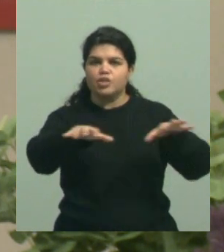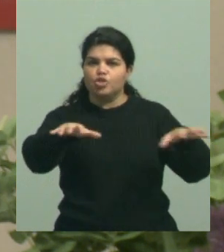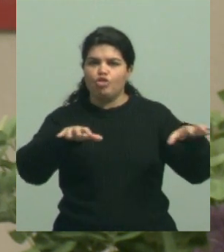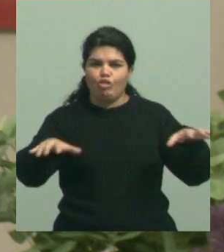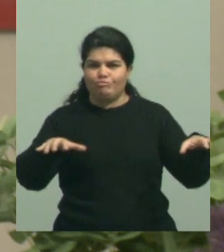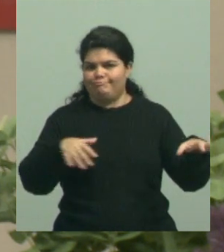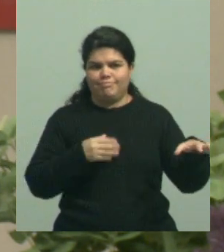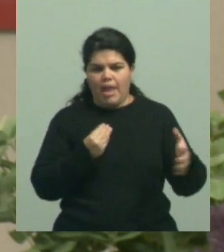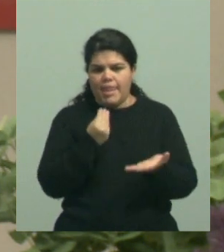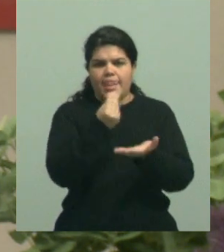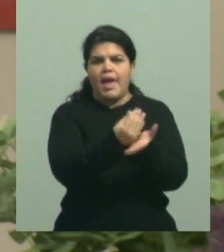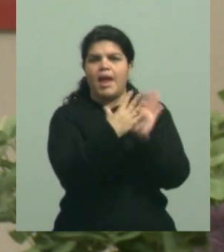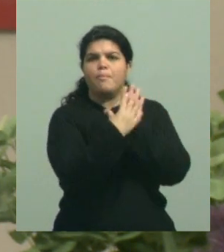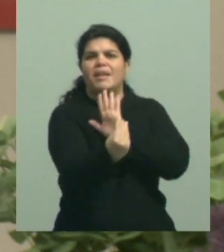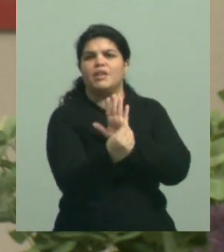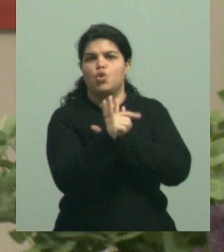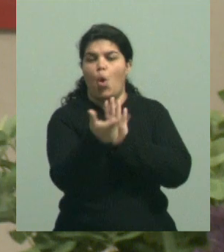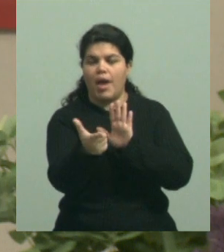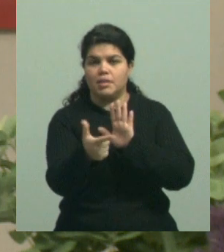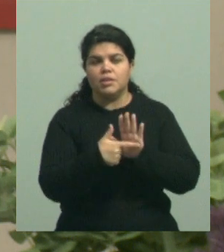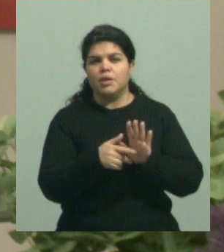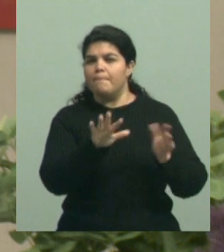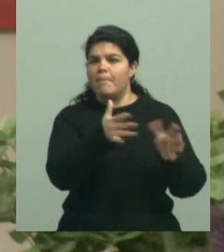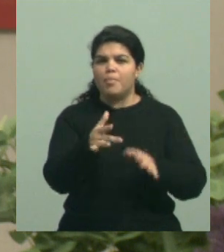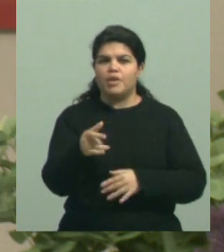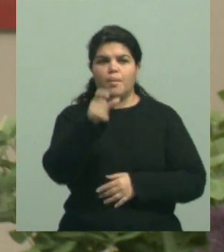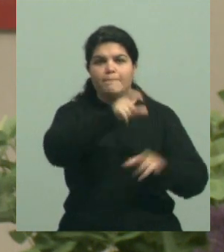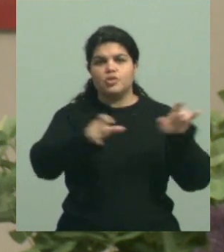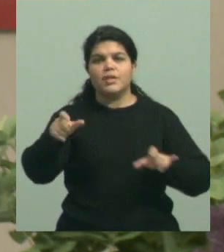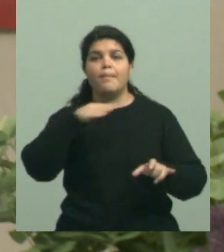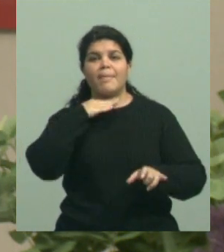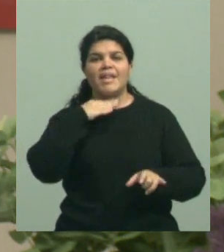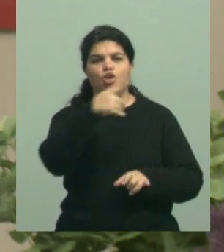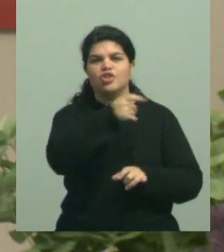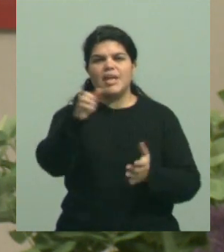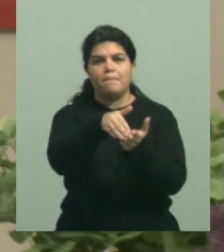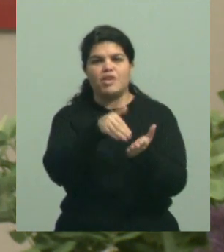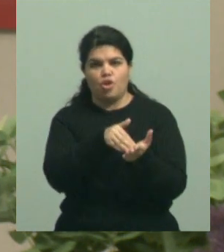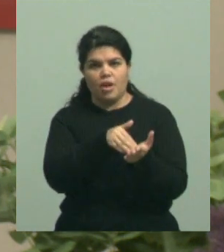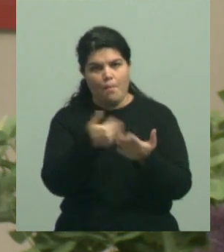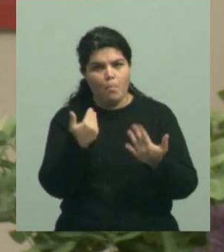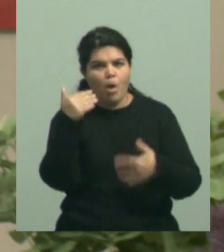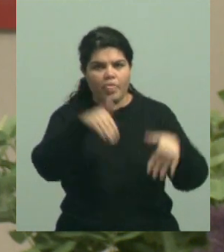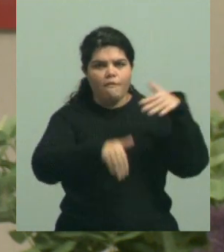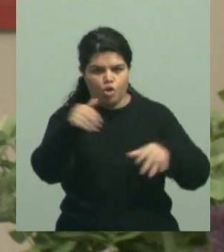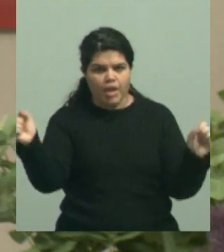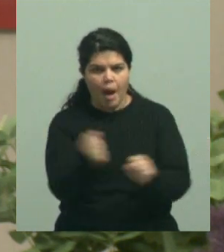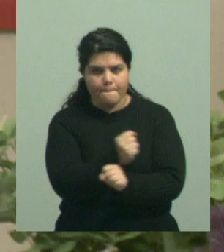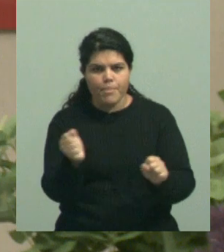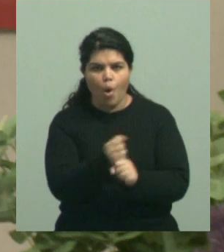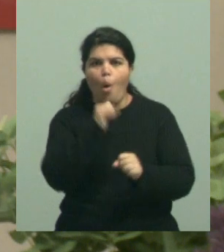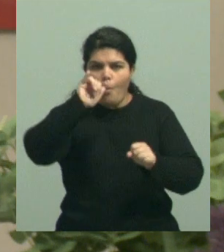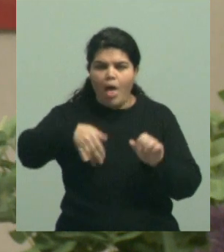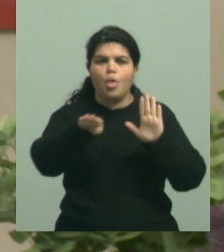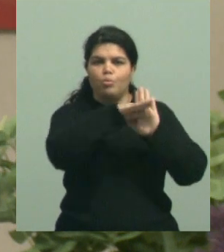históricamente. Alrededor de 100 millones de mexicanos están habilitados para votar, y se entiende como que hay sectores donde ha llegado